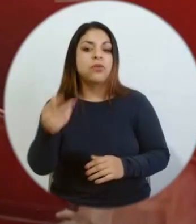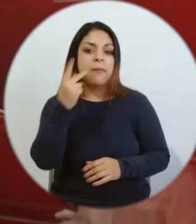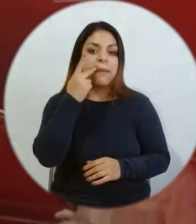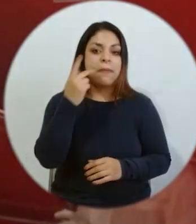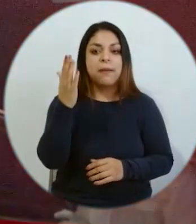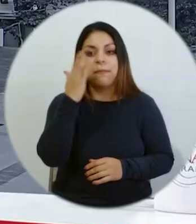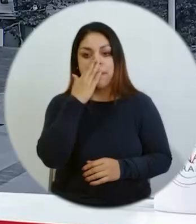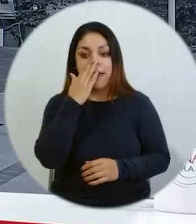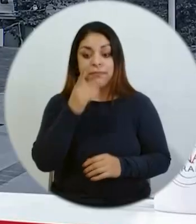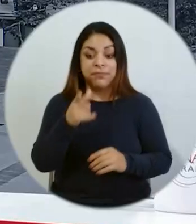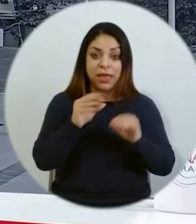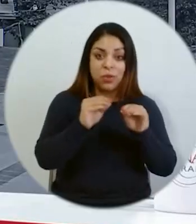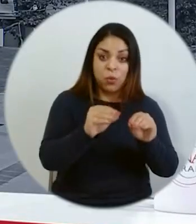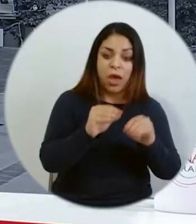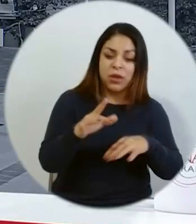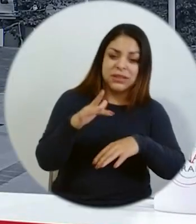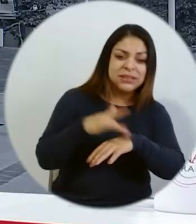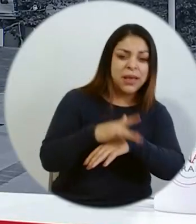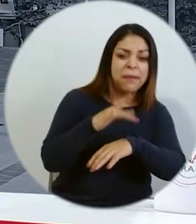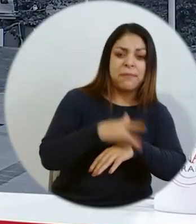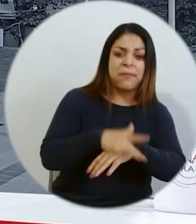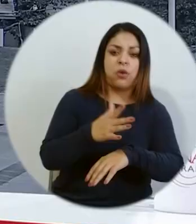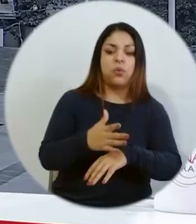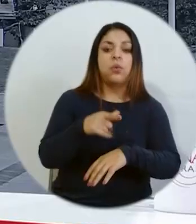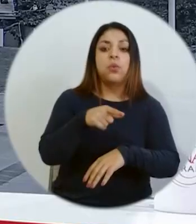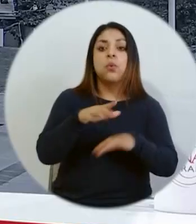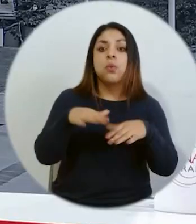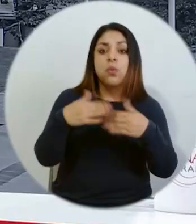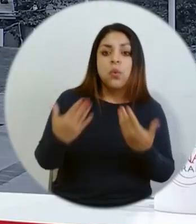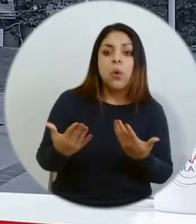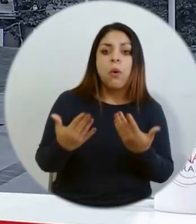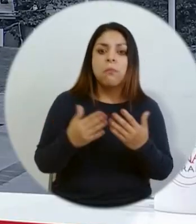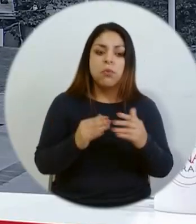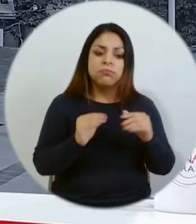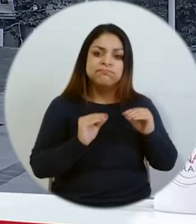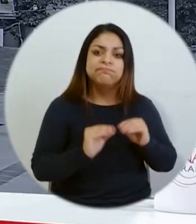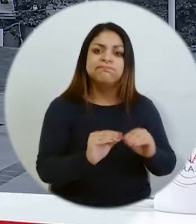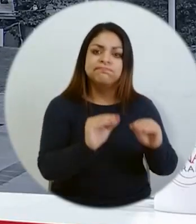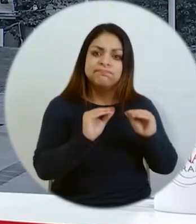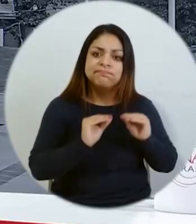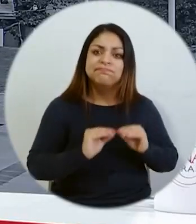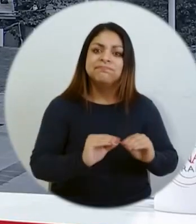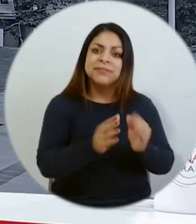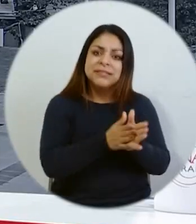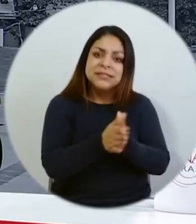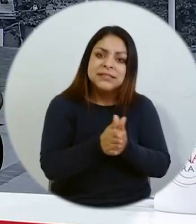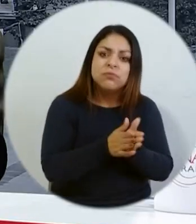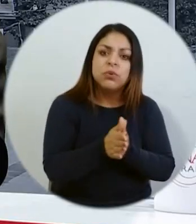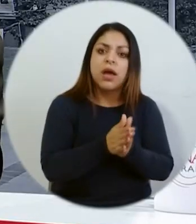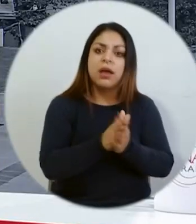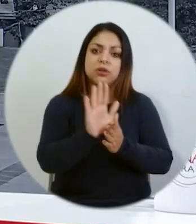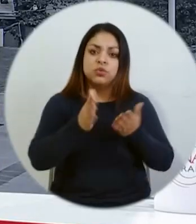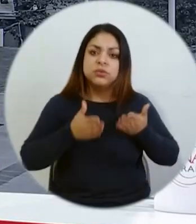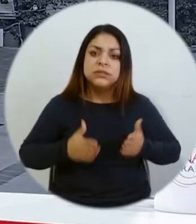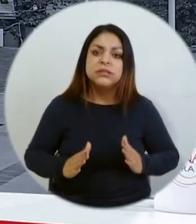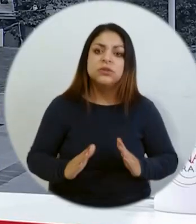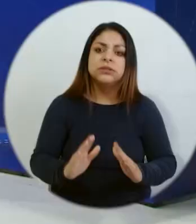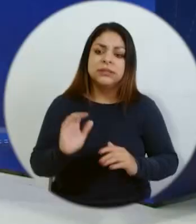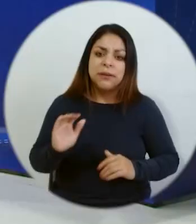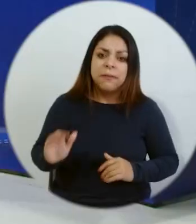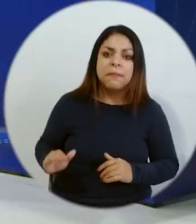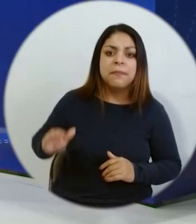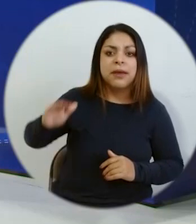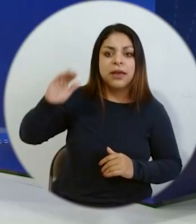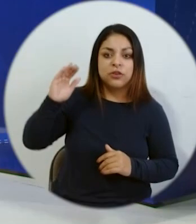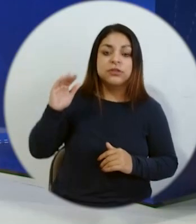mamá son educados tempranamente sobre cómo estimular psicosocialmente a sus hijos desde que están pequeños, y le damos seguimiento a esos niños